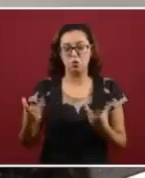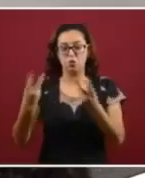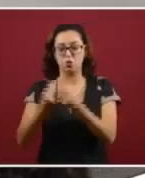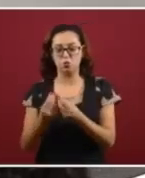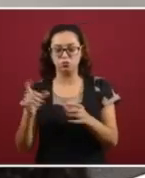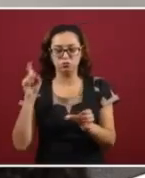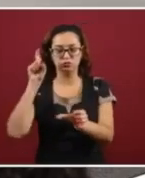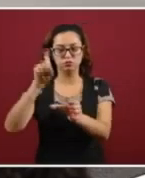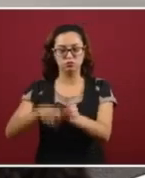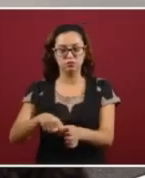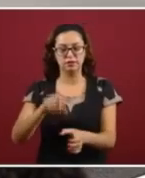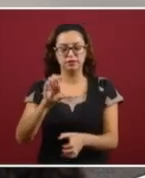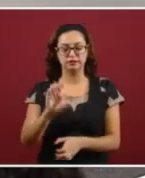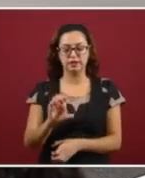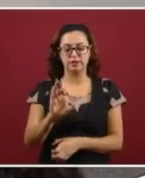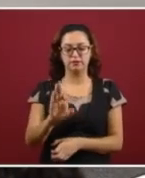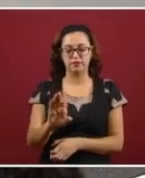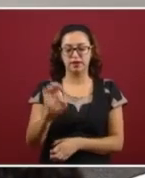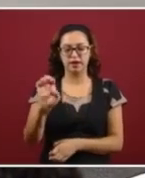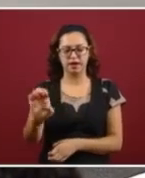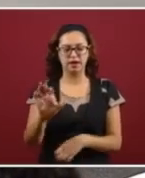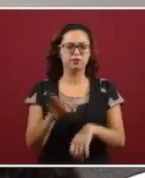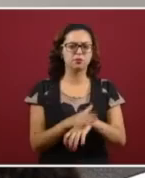Electricidad. ¿Por qué